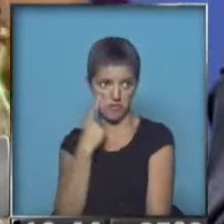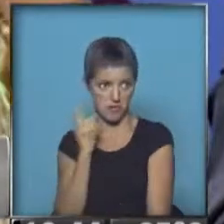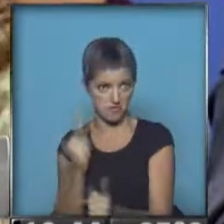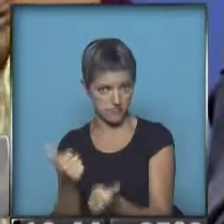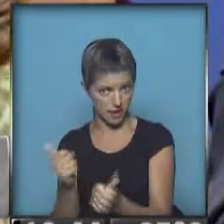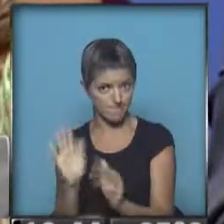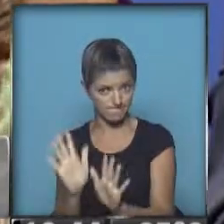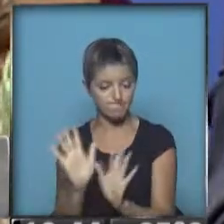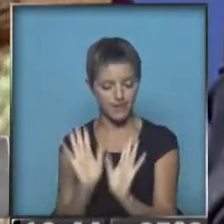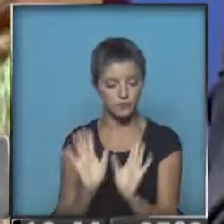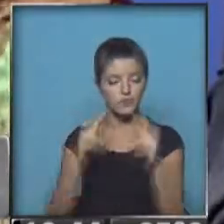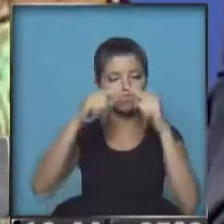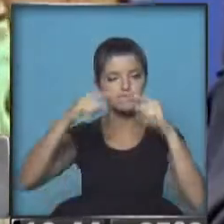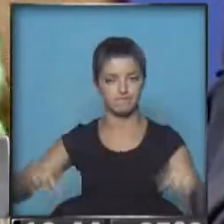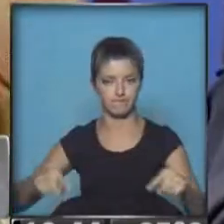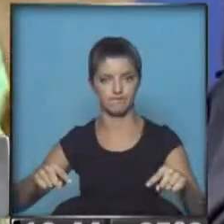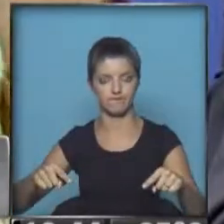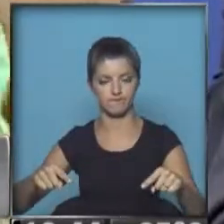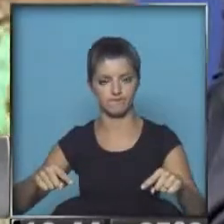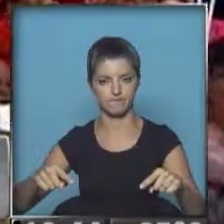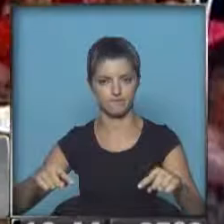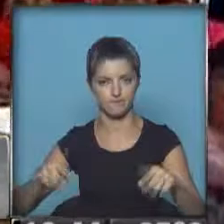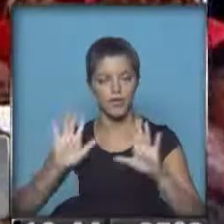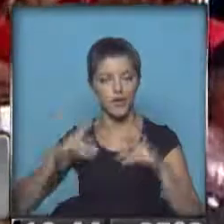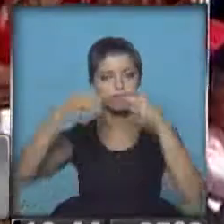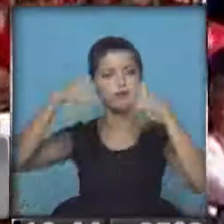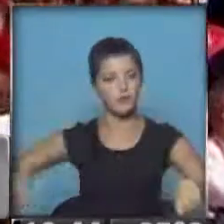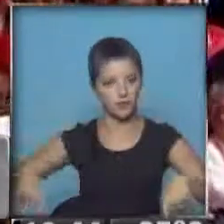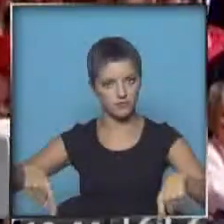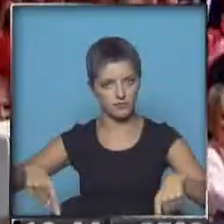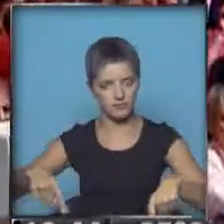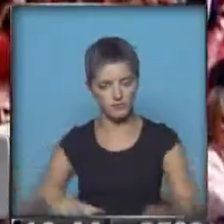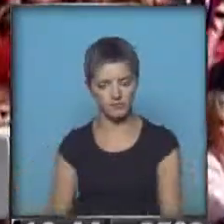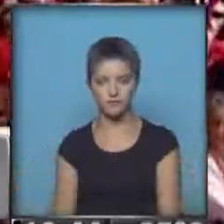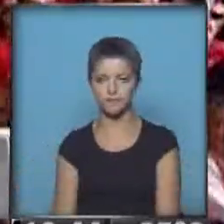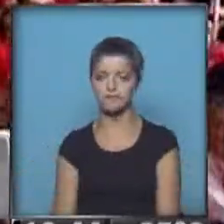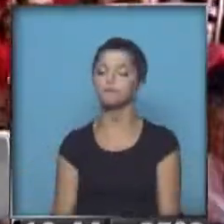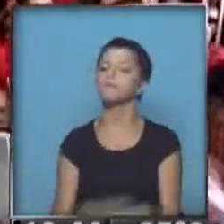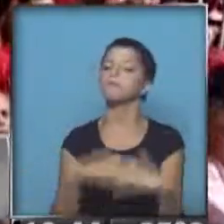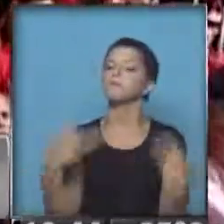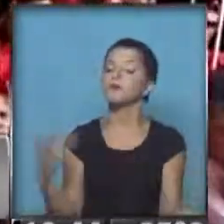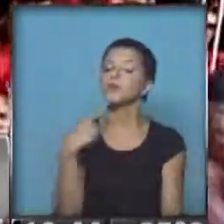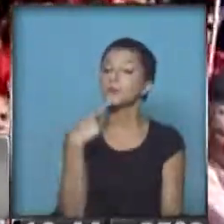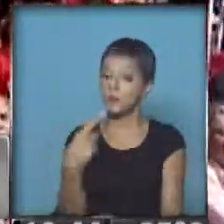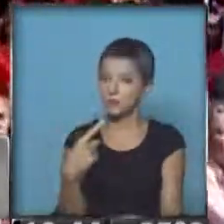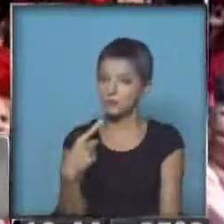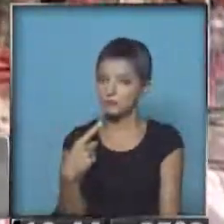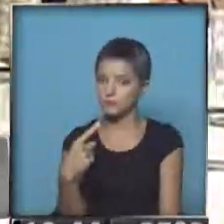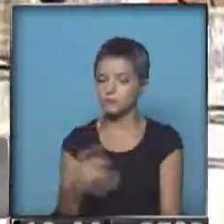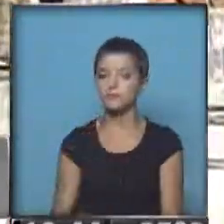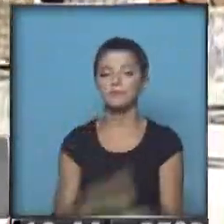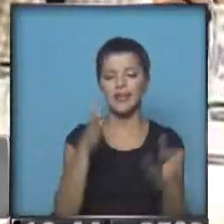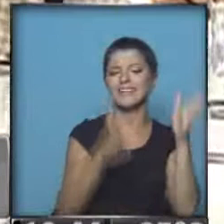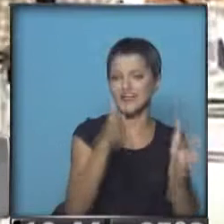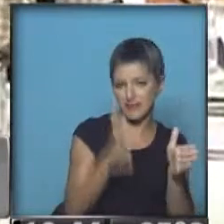gran diferencia. Esta es la gran diferencia. Digo entonces que toda esa etapa